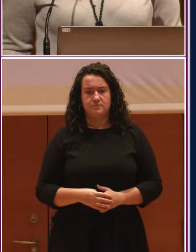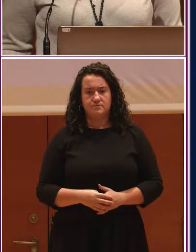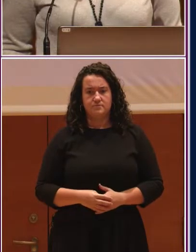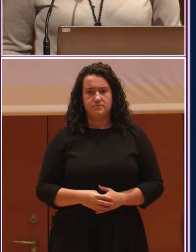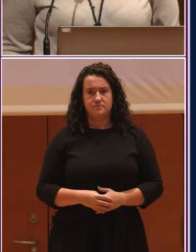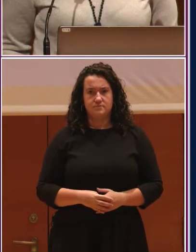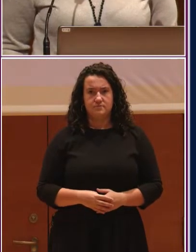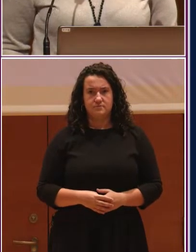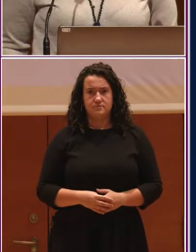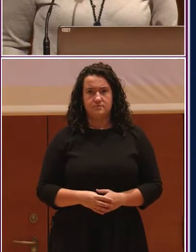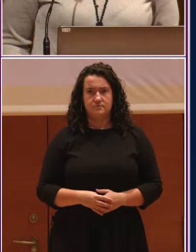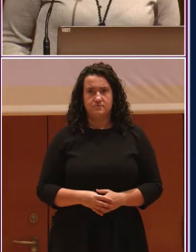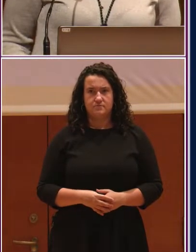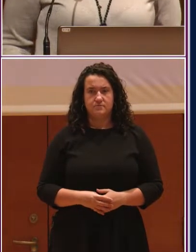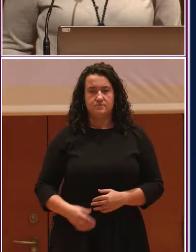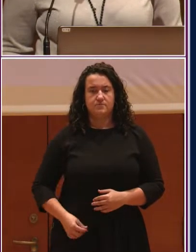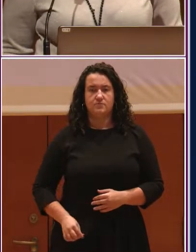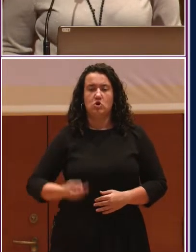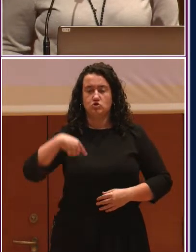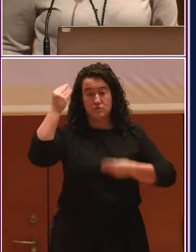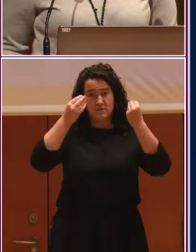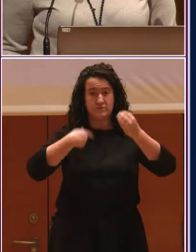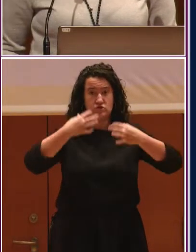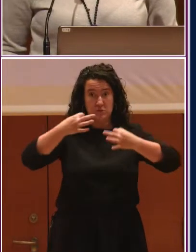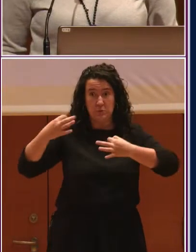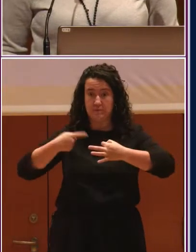tres distintas edades es cierto pero sí que creemos